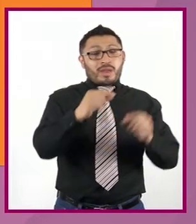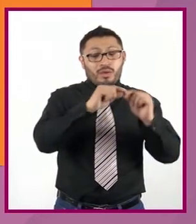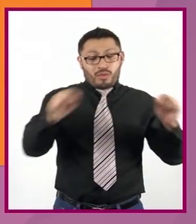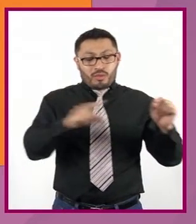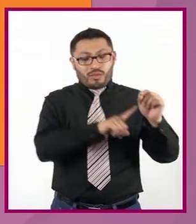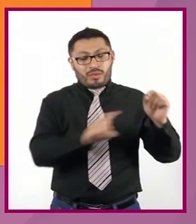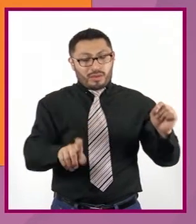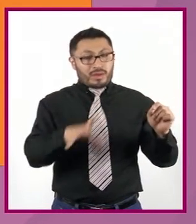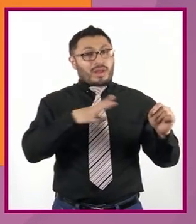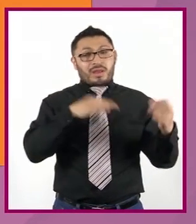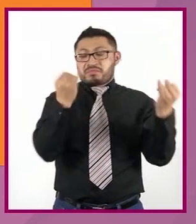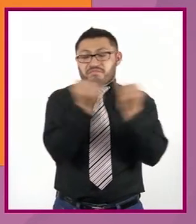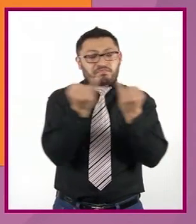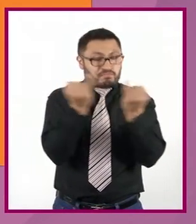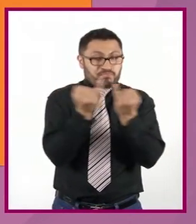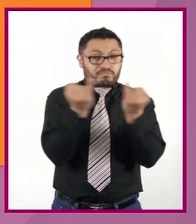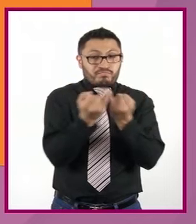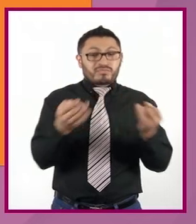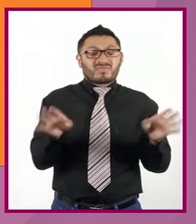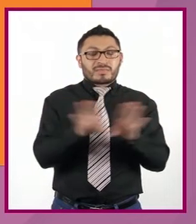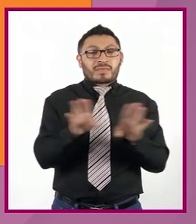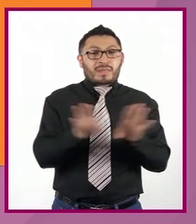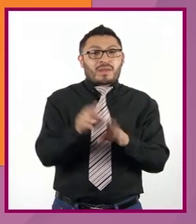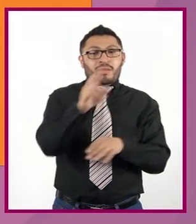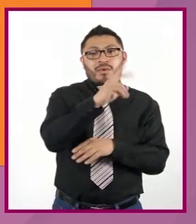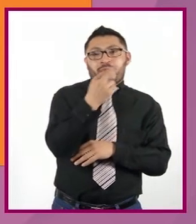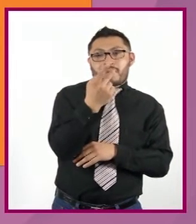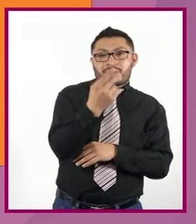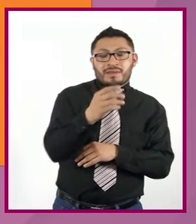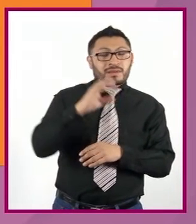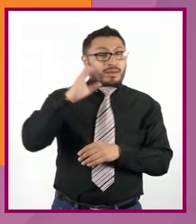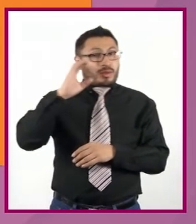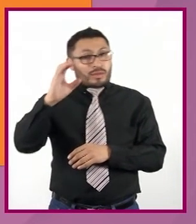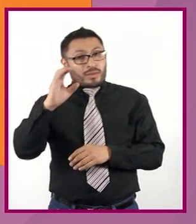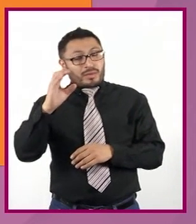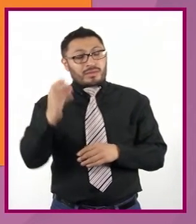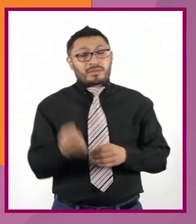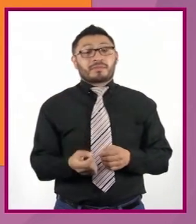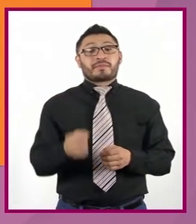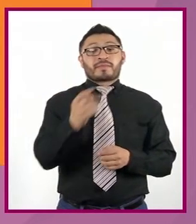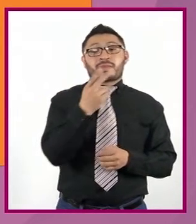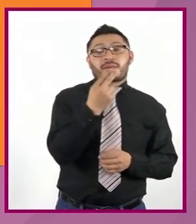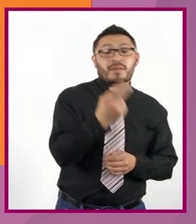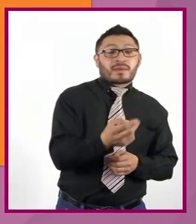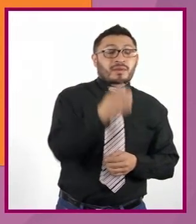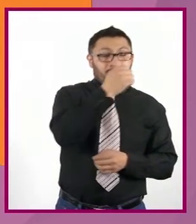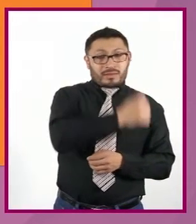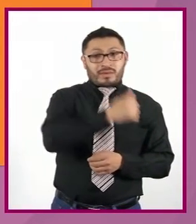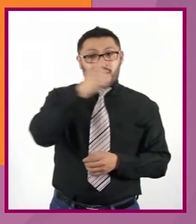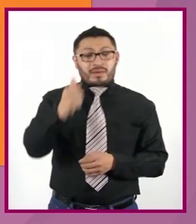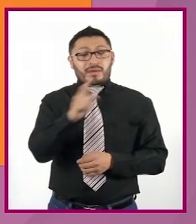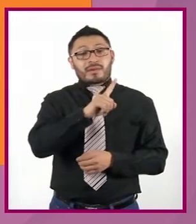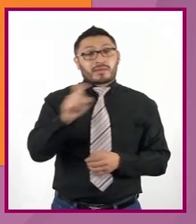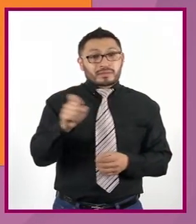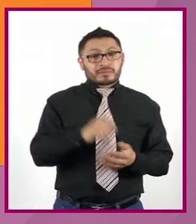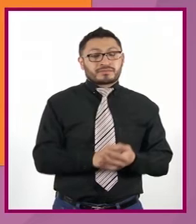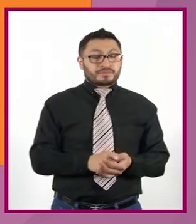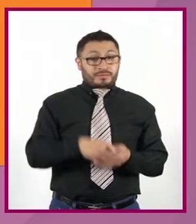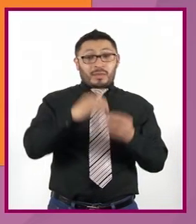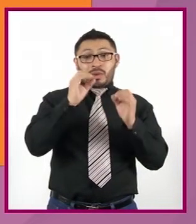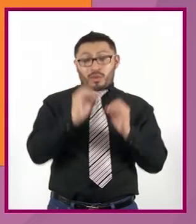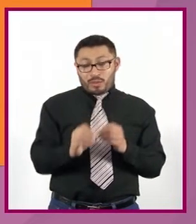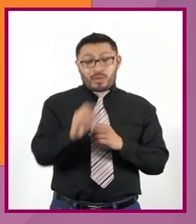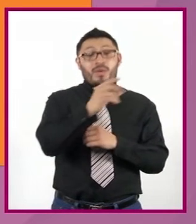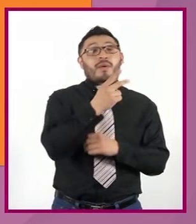100, que también puede expresarse como 25 centésimos, 25 de cada 100, o bien